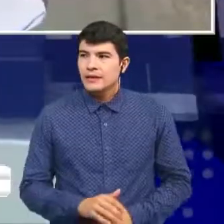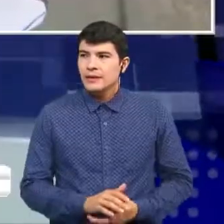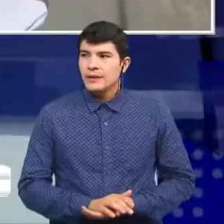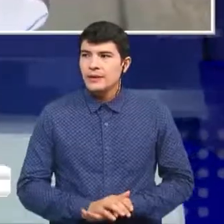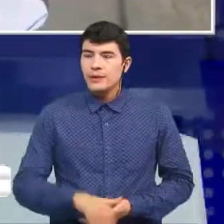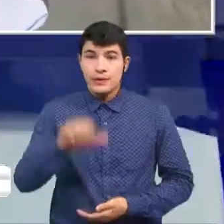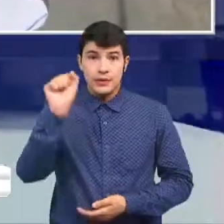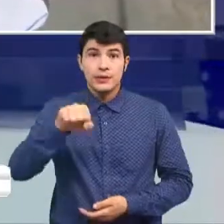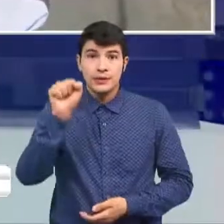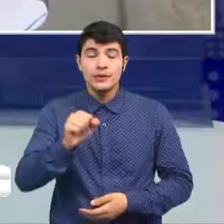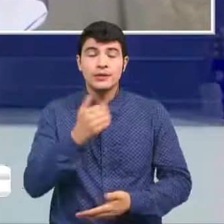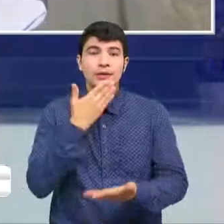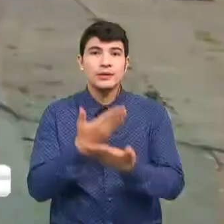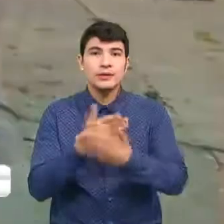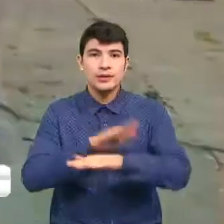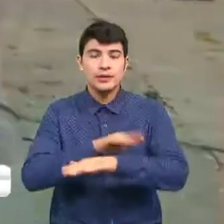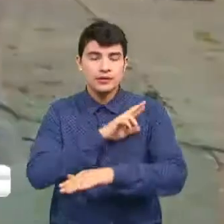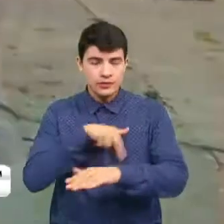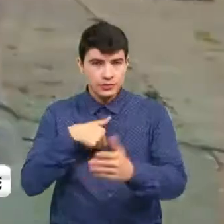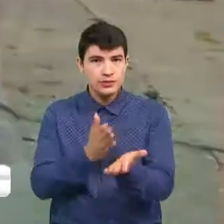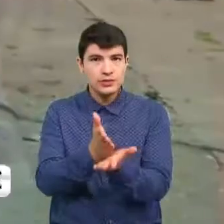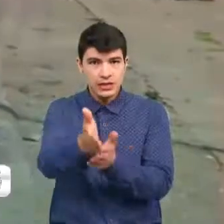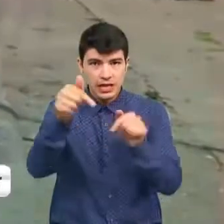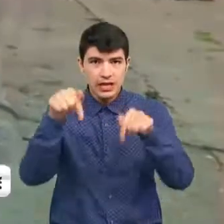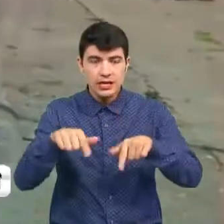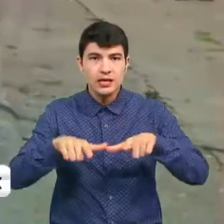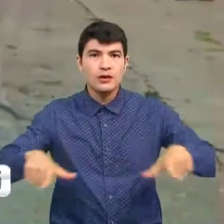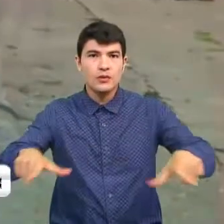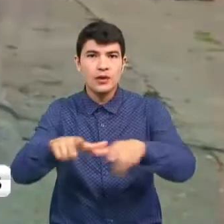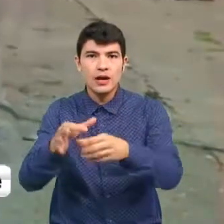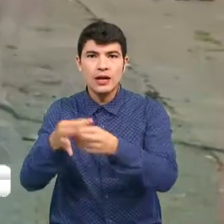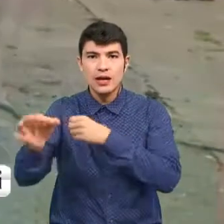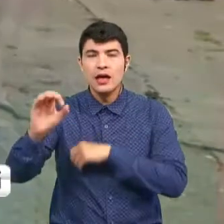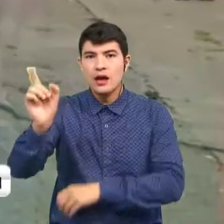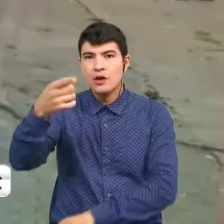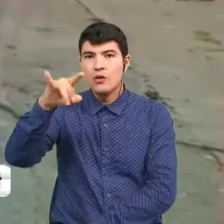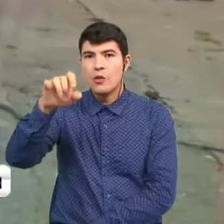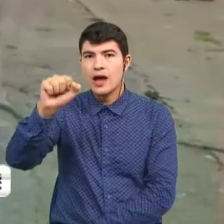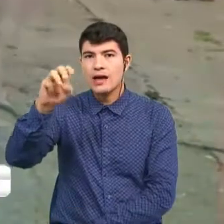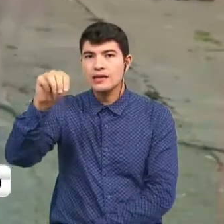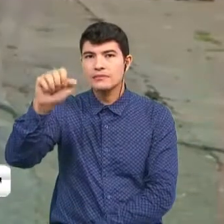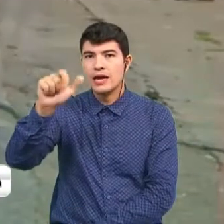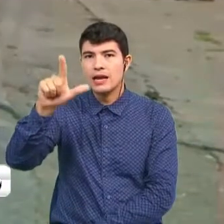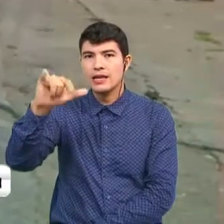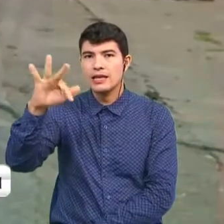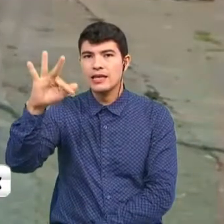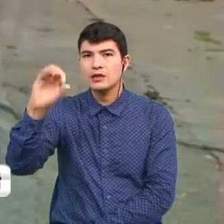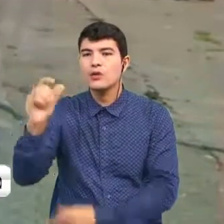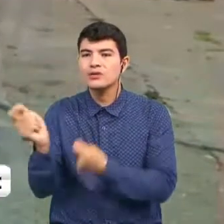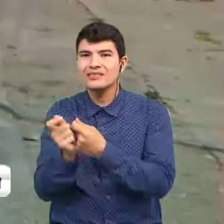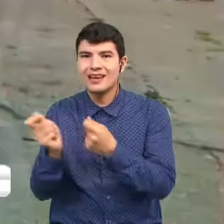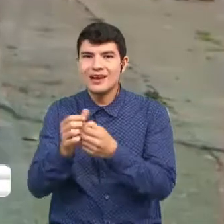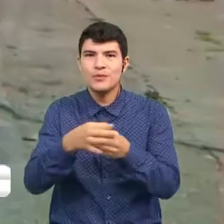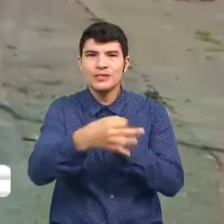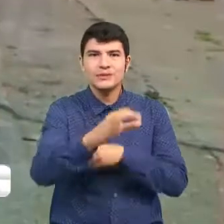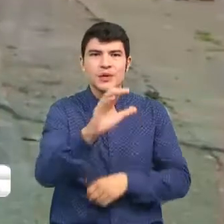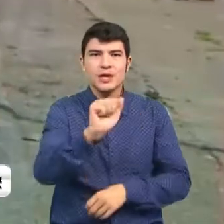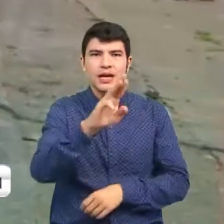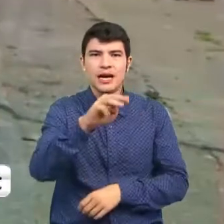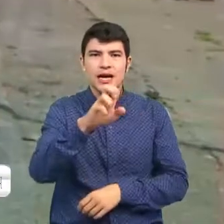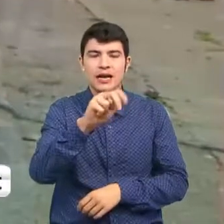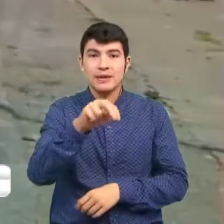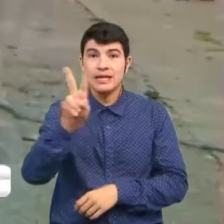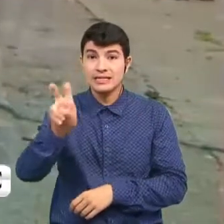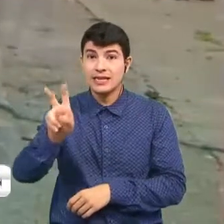así muy buenas tardes pues seguimos aquí en el corregimiento de guamachito jurisdicción del municipio del carmen el norte de santander donde 725